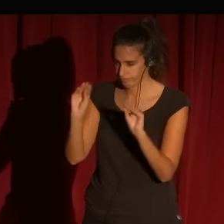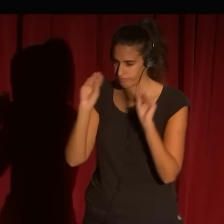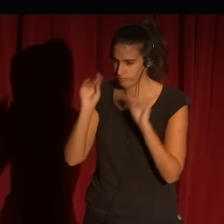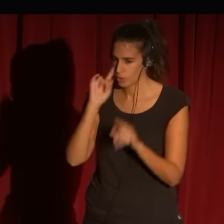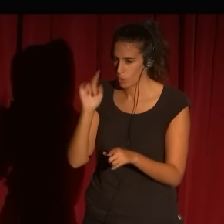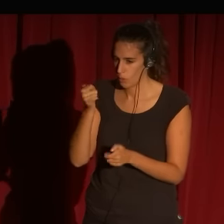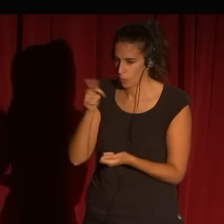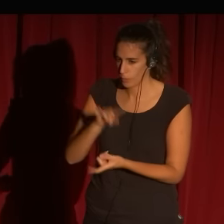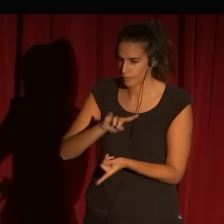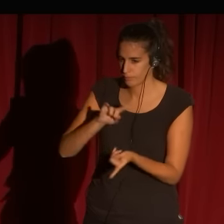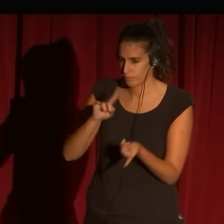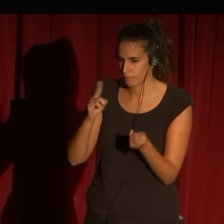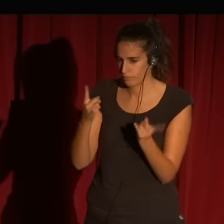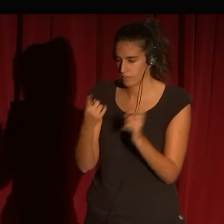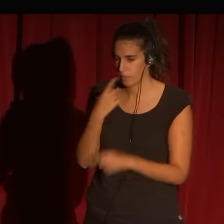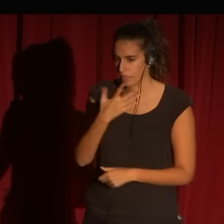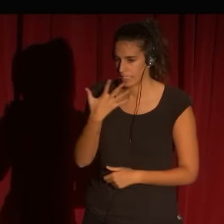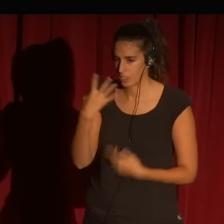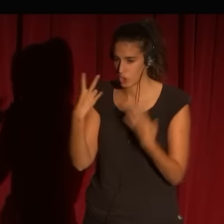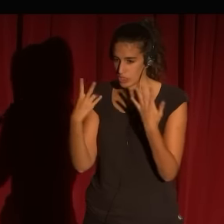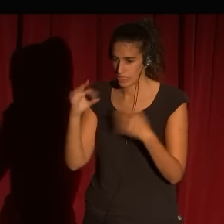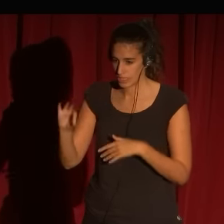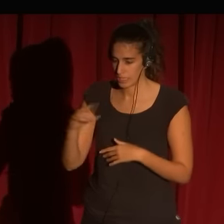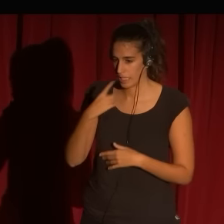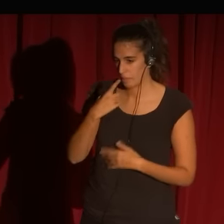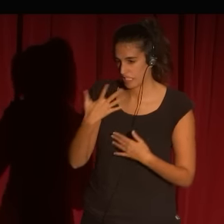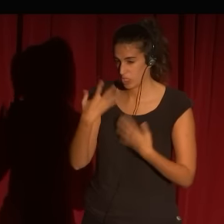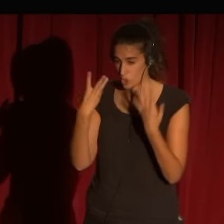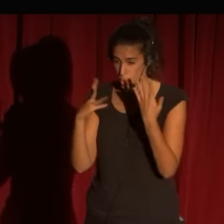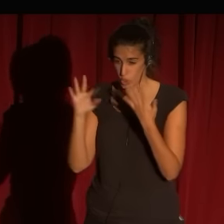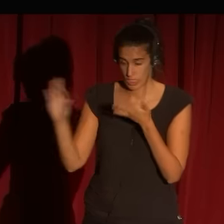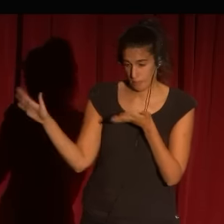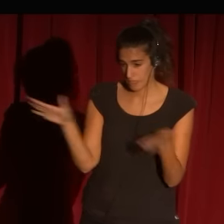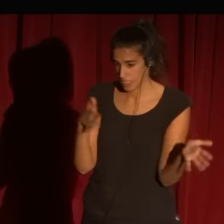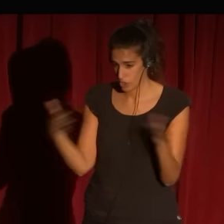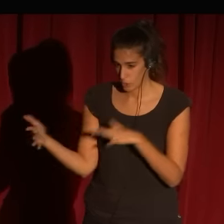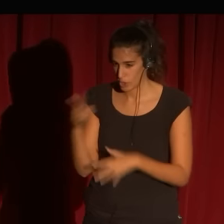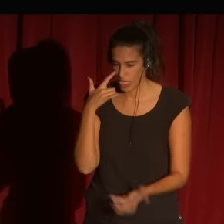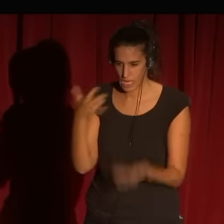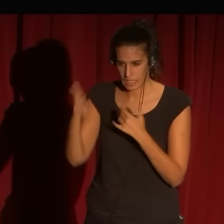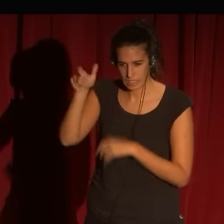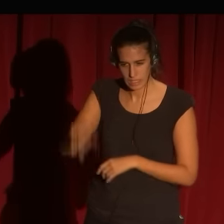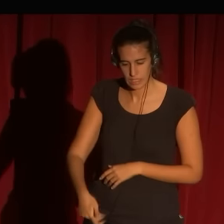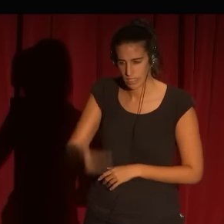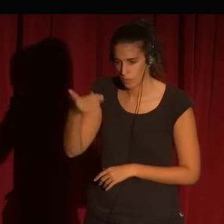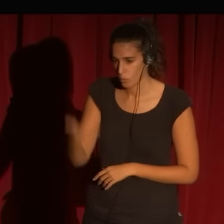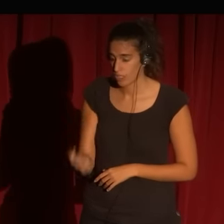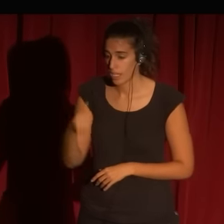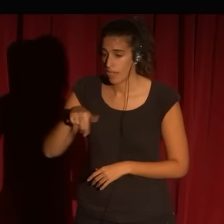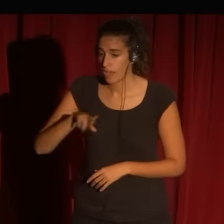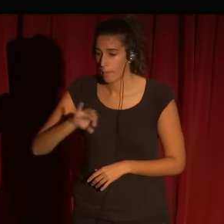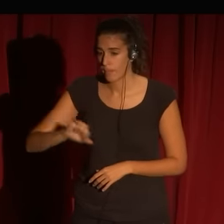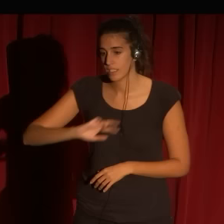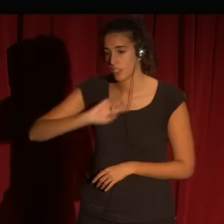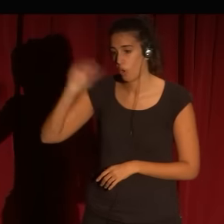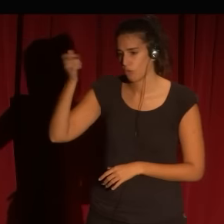cambiando muy poco a poco en torno a 1570 finales de la década 1580 hay un artista especialmente importante que es de ameris y que acaba viviendo